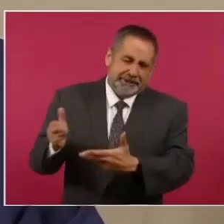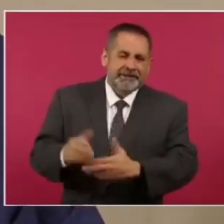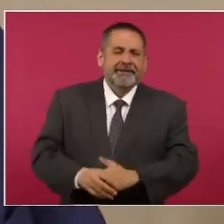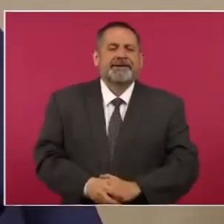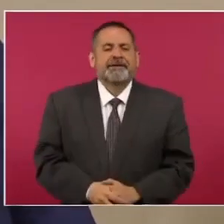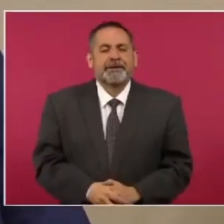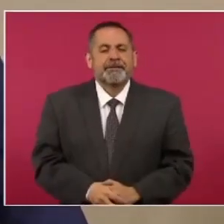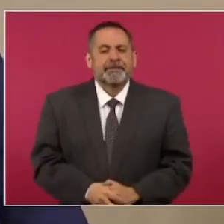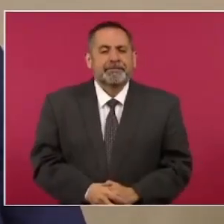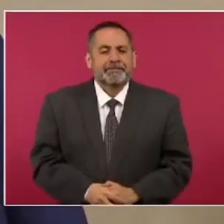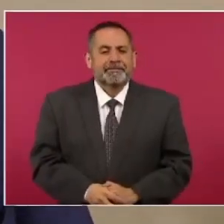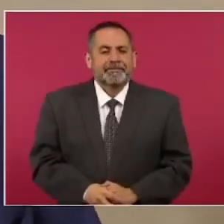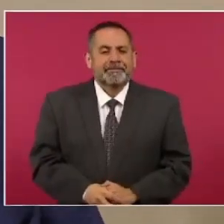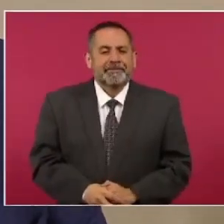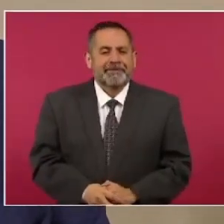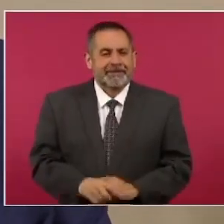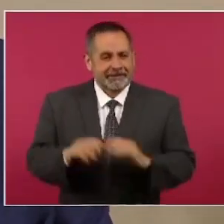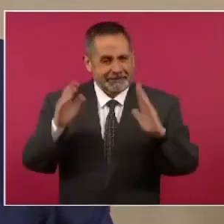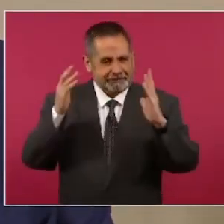También